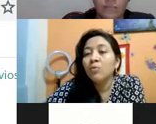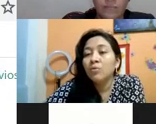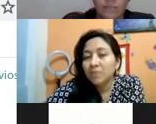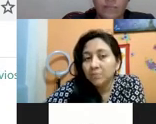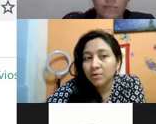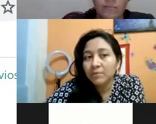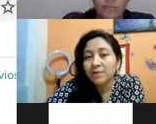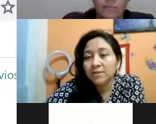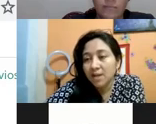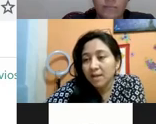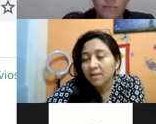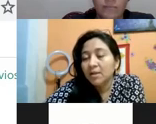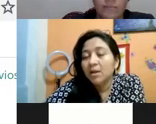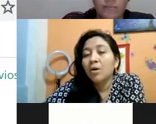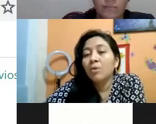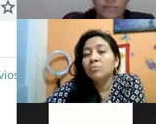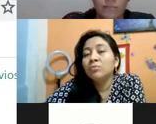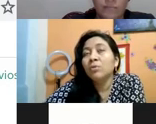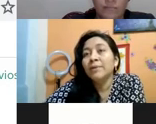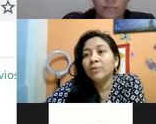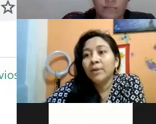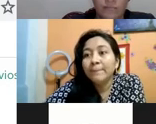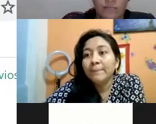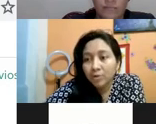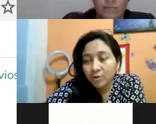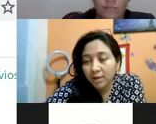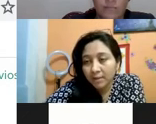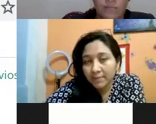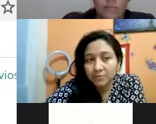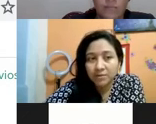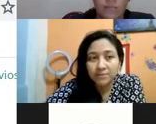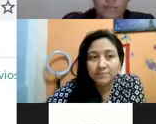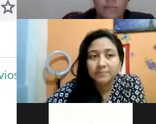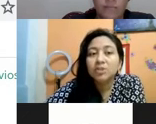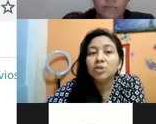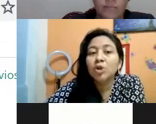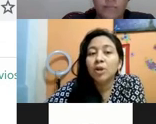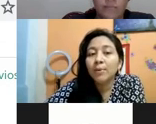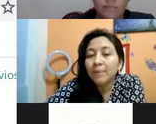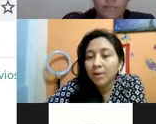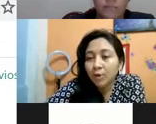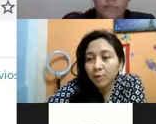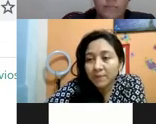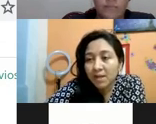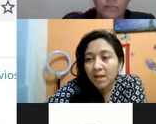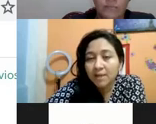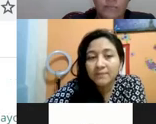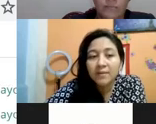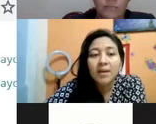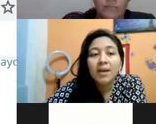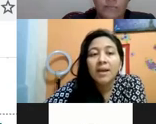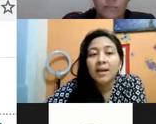o un concepto referencial o un documento de apoyo a la pregunta. Si no, lo dejamos en blanco, no pasa